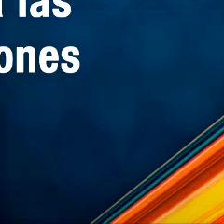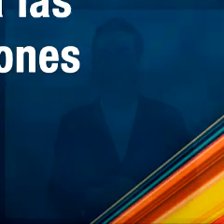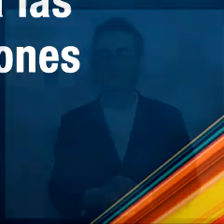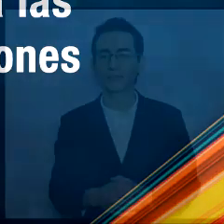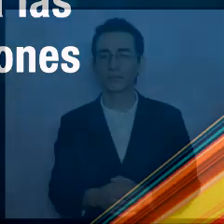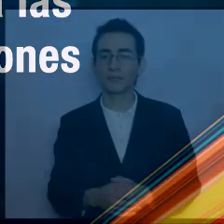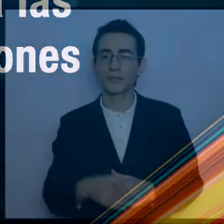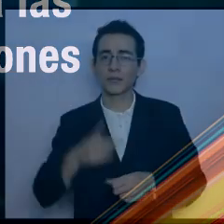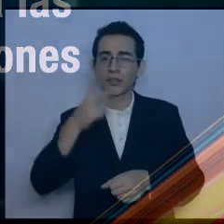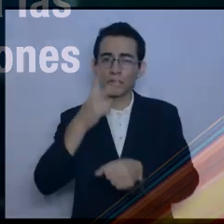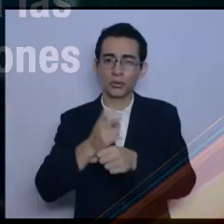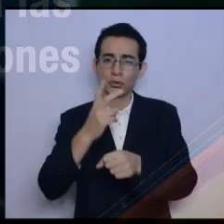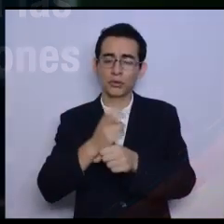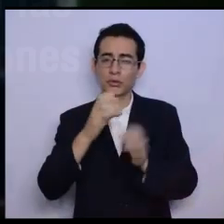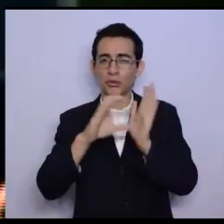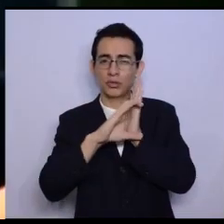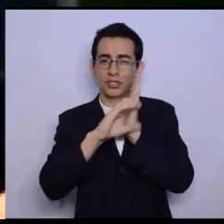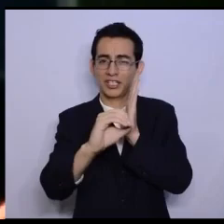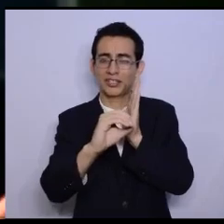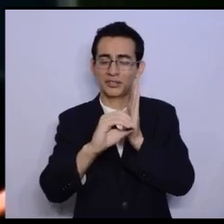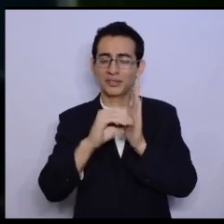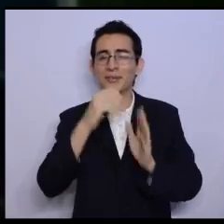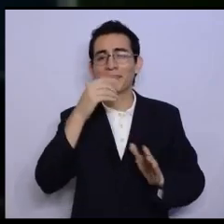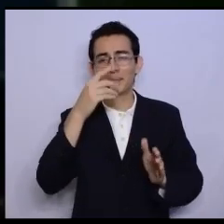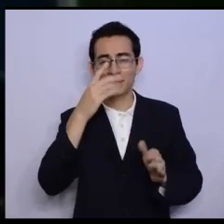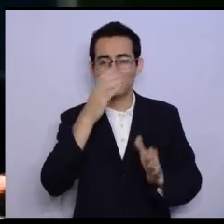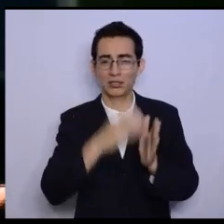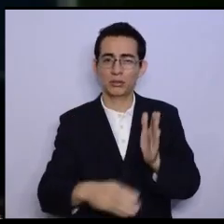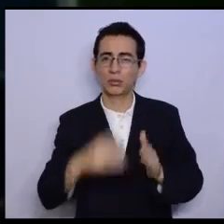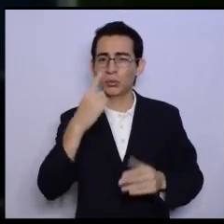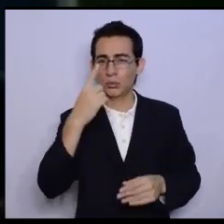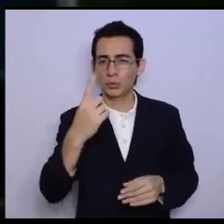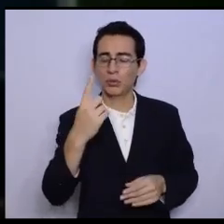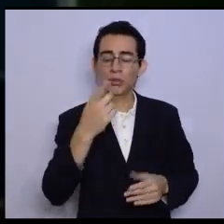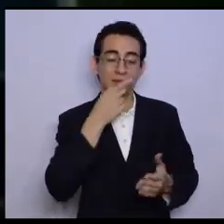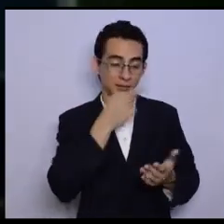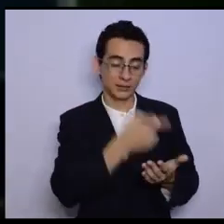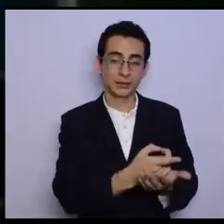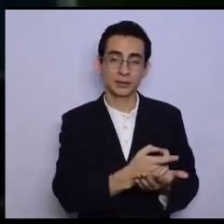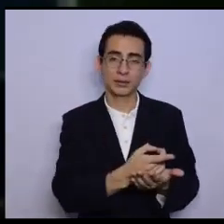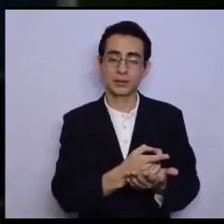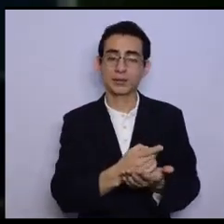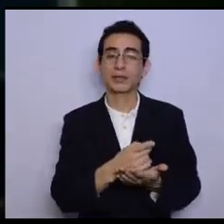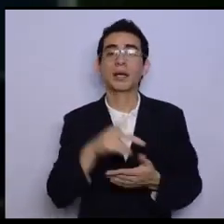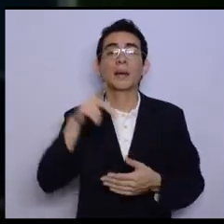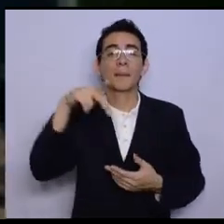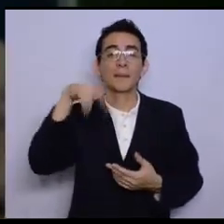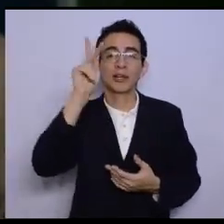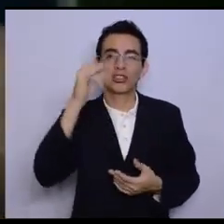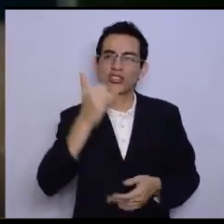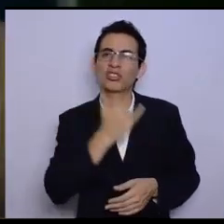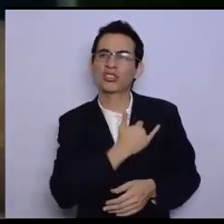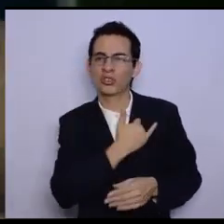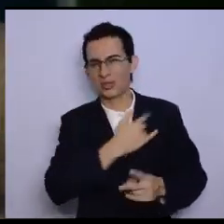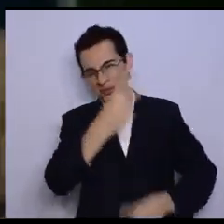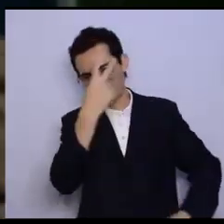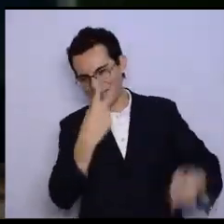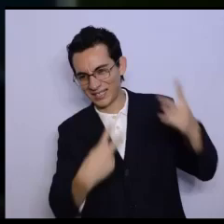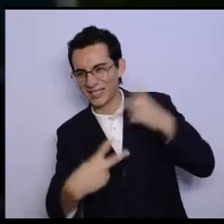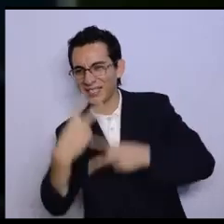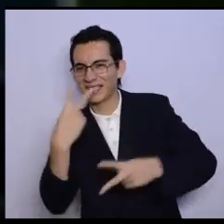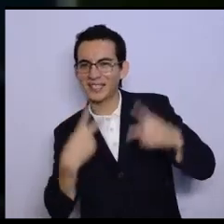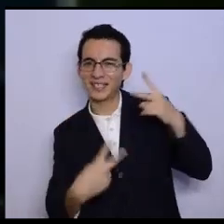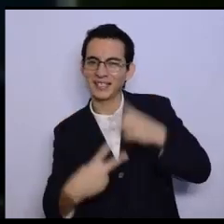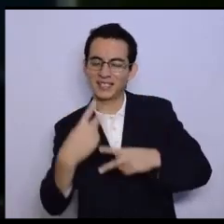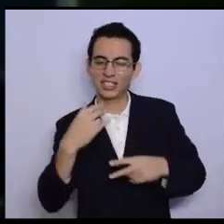conveniente andar presumiendo, no es conveniente, no es para un hijo de Dios. Pero dice, vendré a las visiones y a las